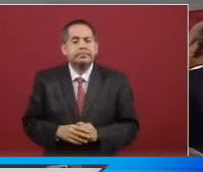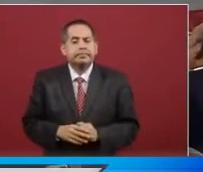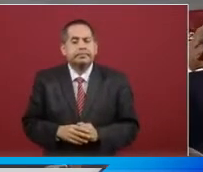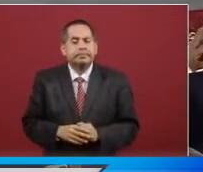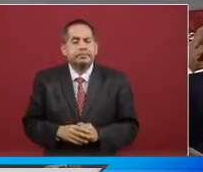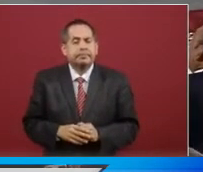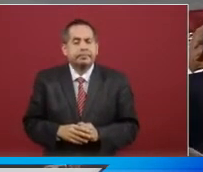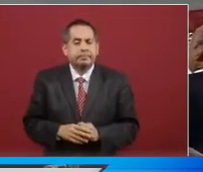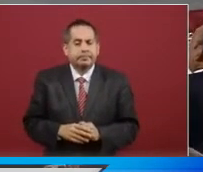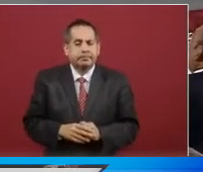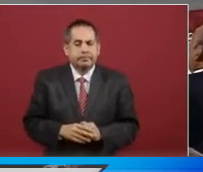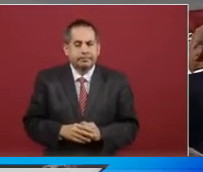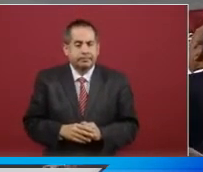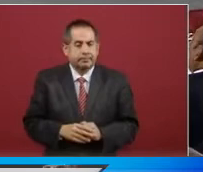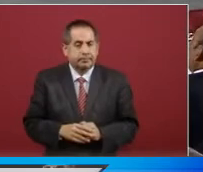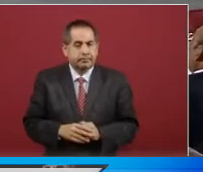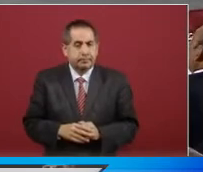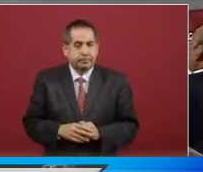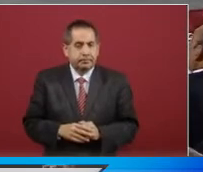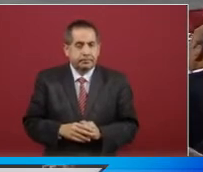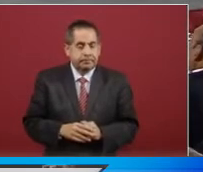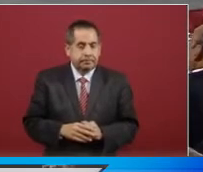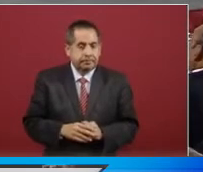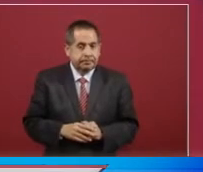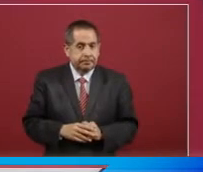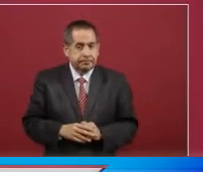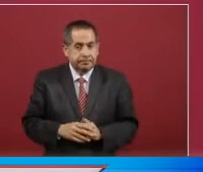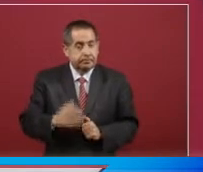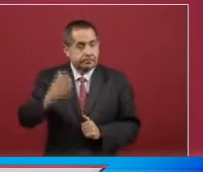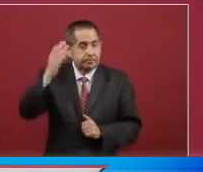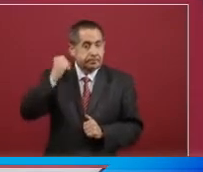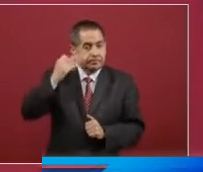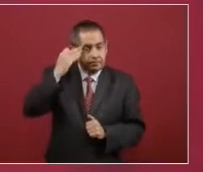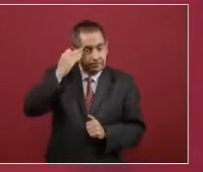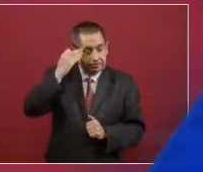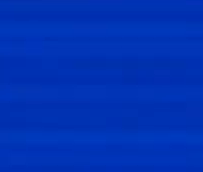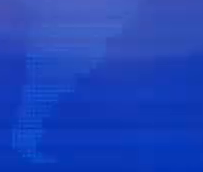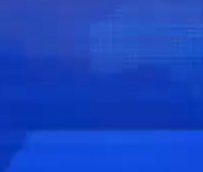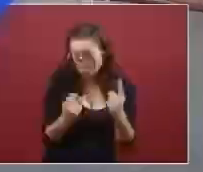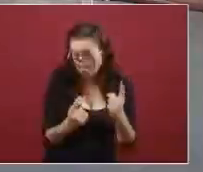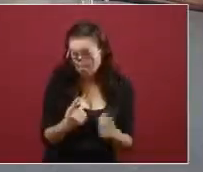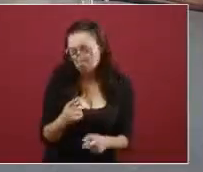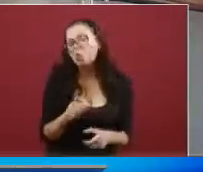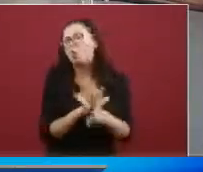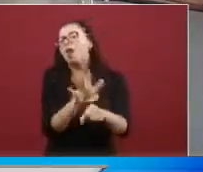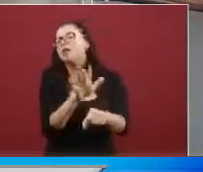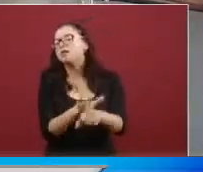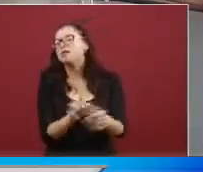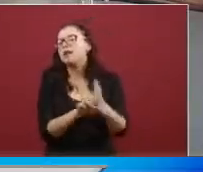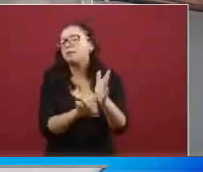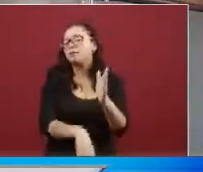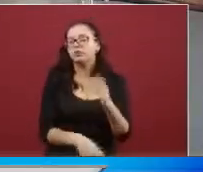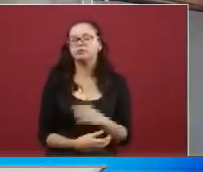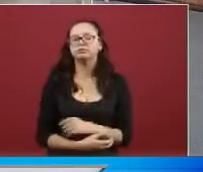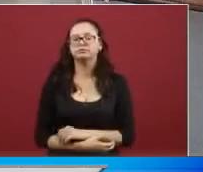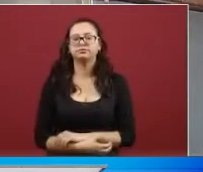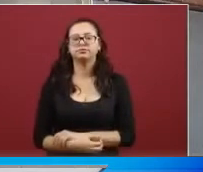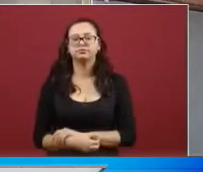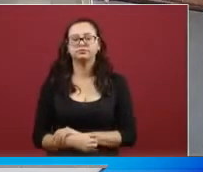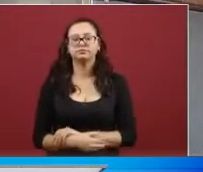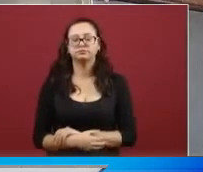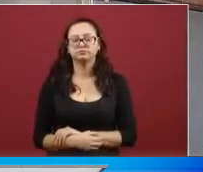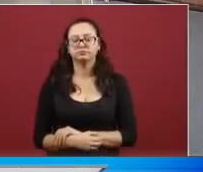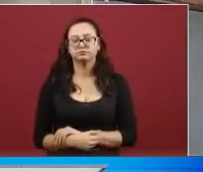ocurrió en el 2006. No querían que apareciera en las boletas, lo que llevó a su desafuero. Análisis de